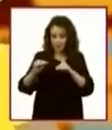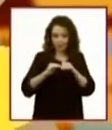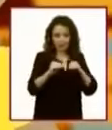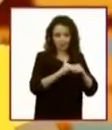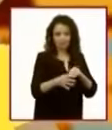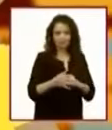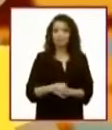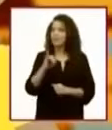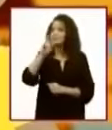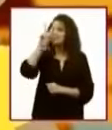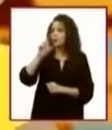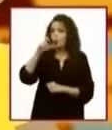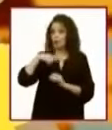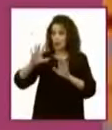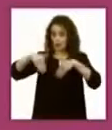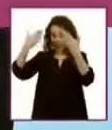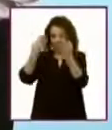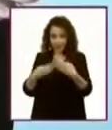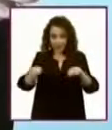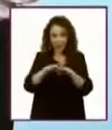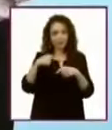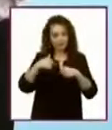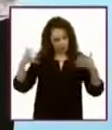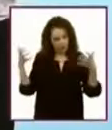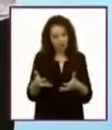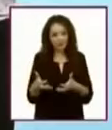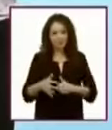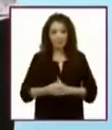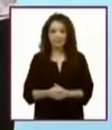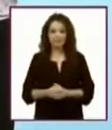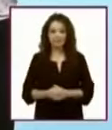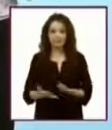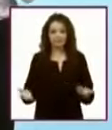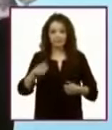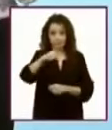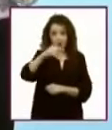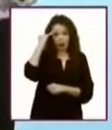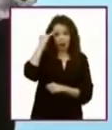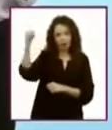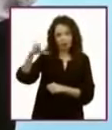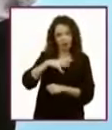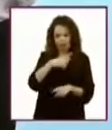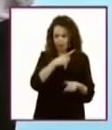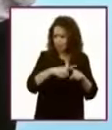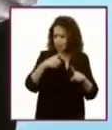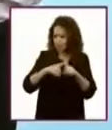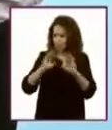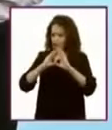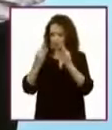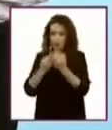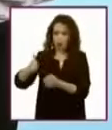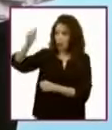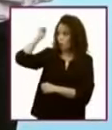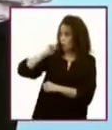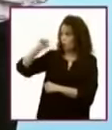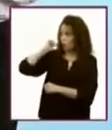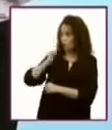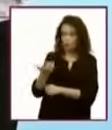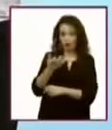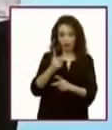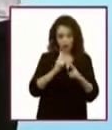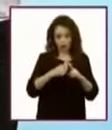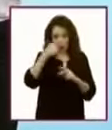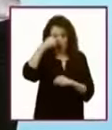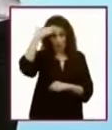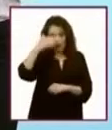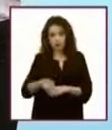al llegar a casa. ¿Se imaginaban todas las formas en que en la antigüedad calculaban las distancias?